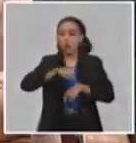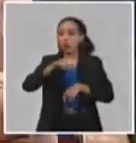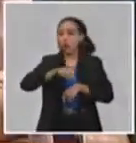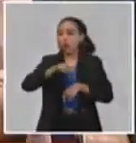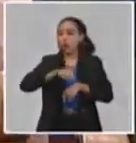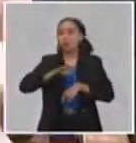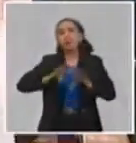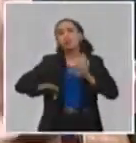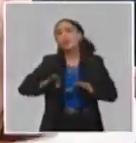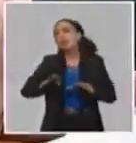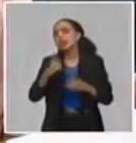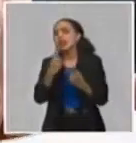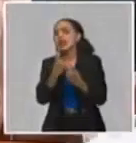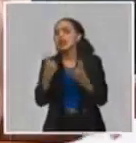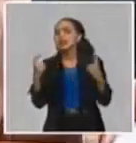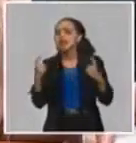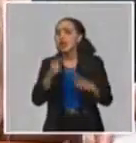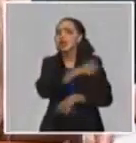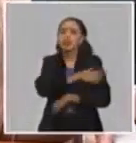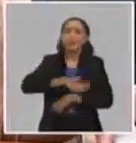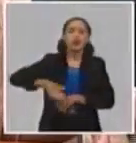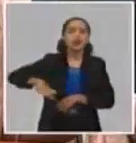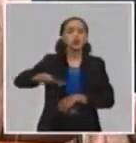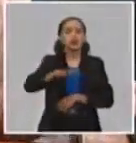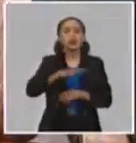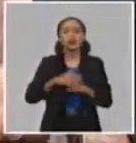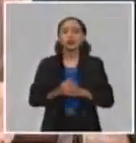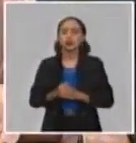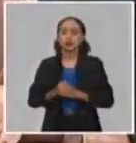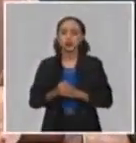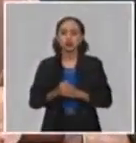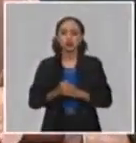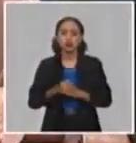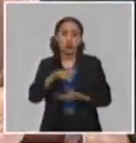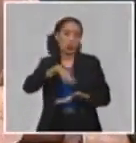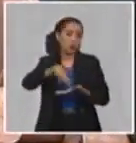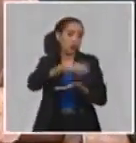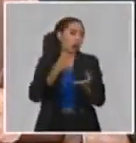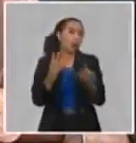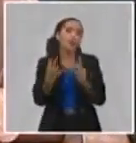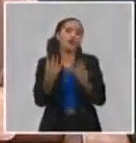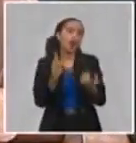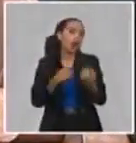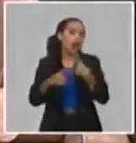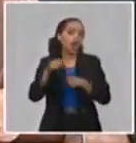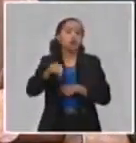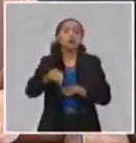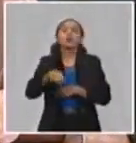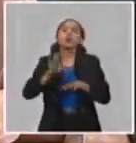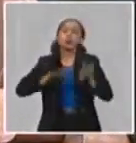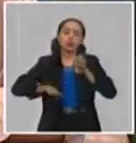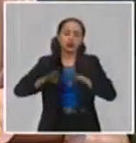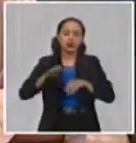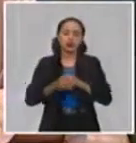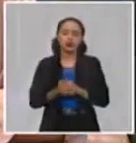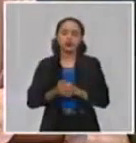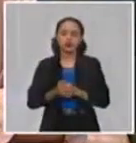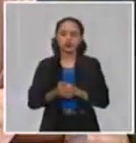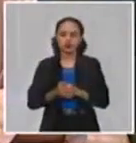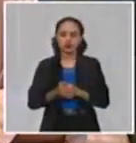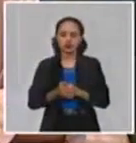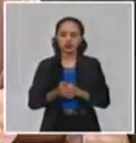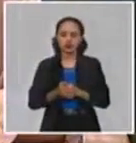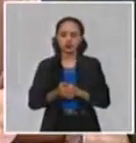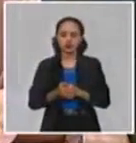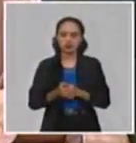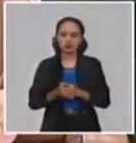función de las necesidades de la población en las arterias, los bulevares y demás. Se actualizó e implementó el clasificador tipológico de las